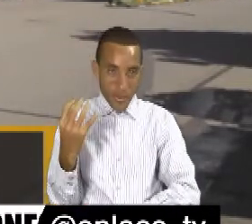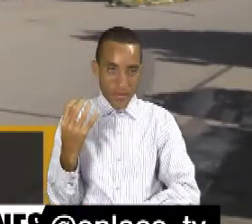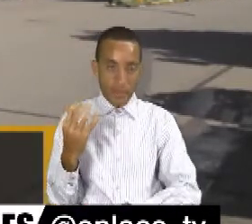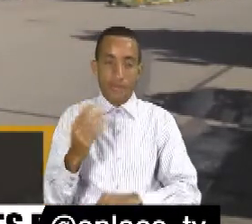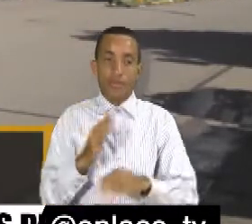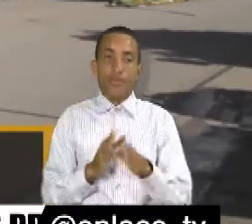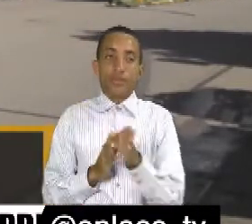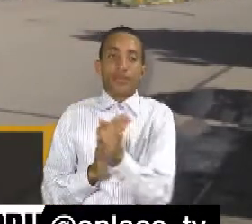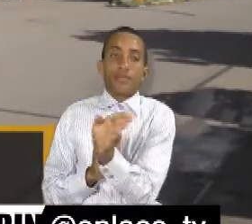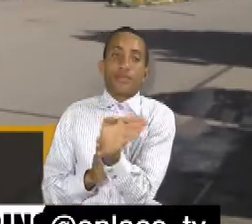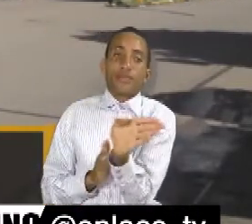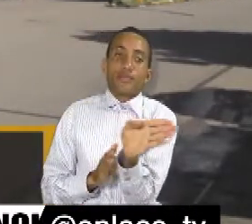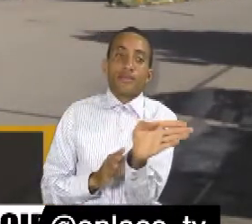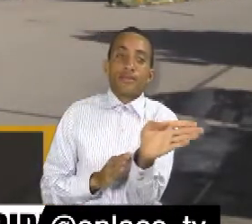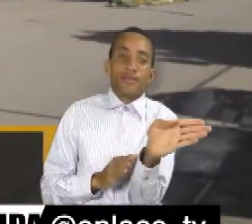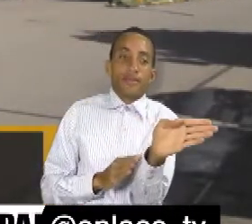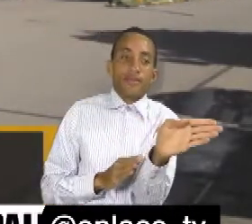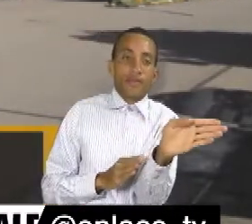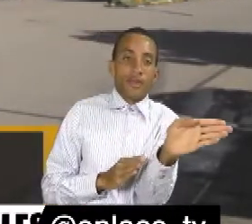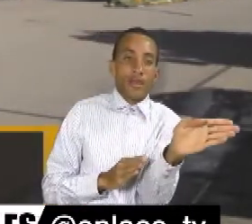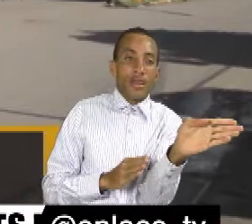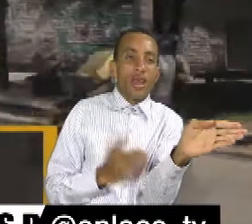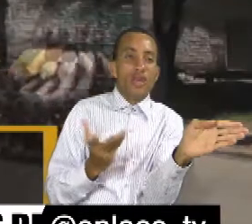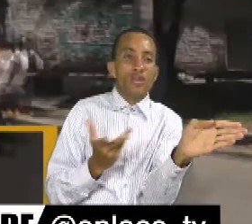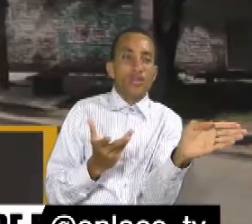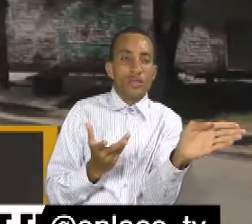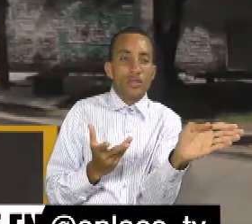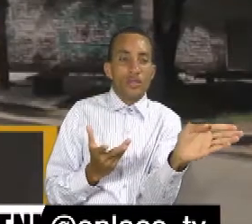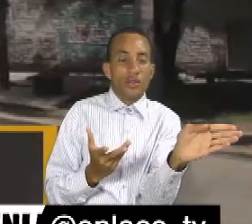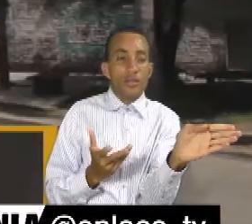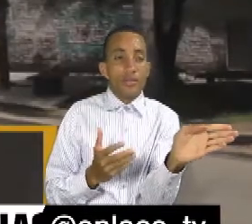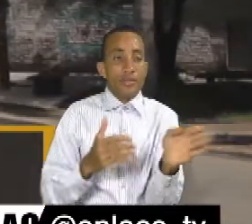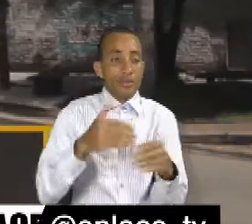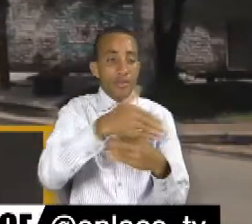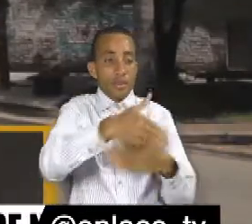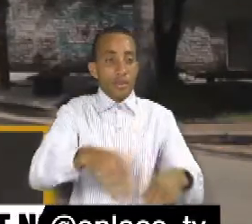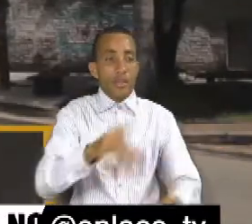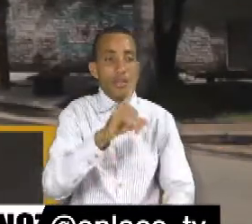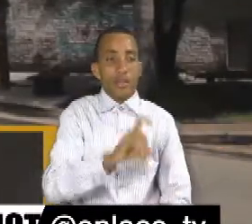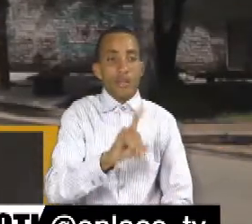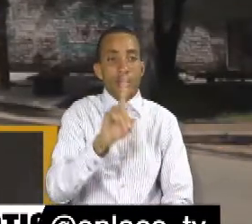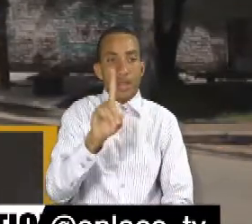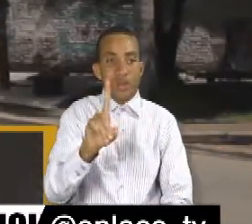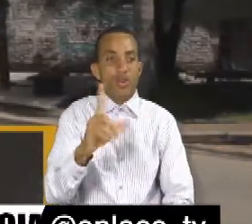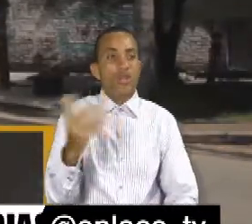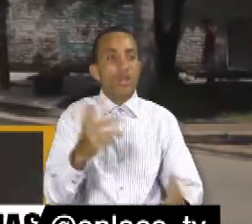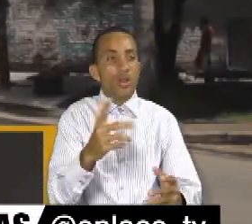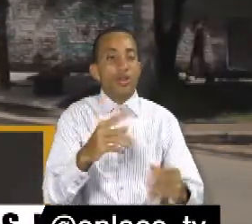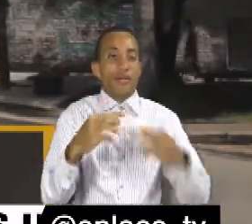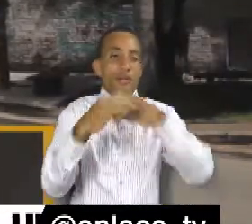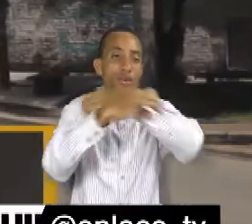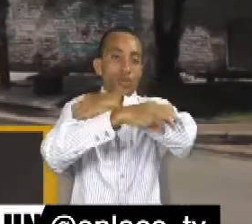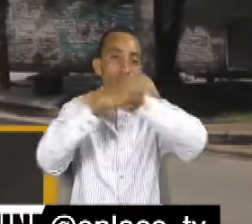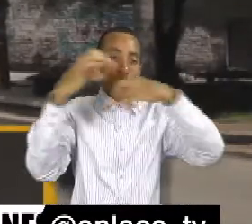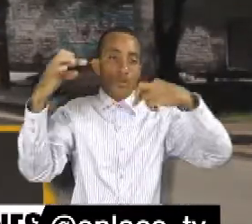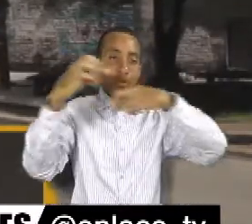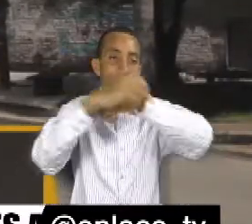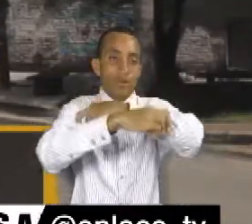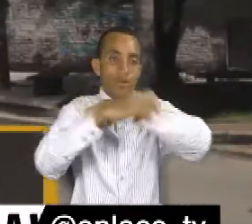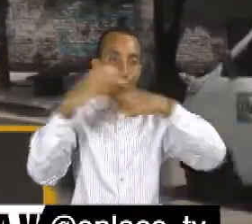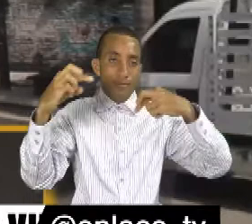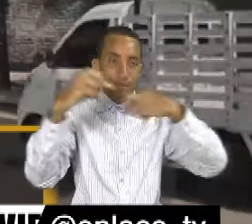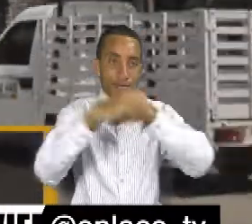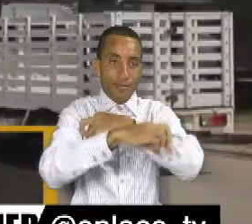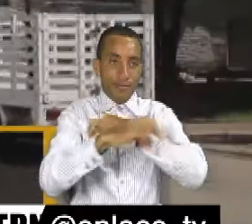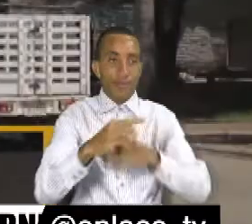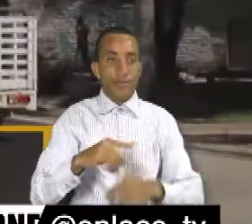Giran a la izquierda hasta llegar a la vía calle 61, en el sitio conocido como Postobón o subida de obras